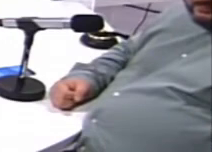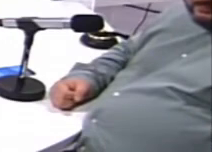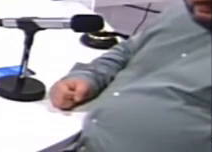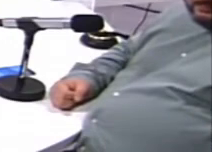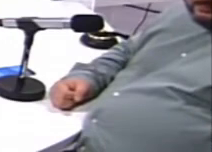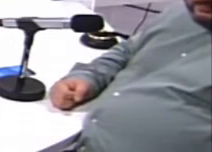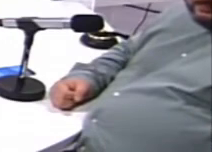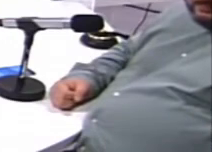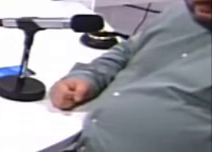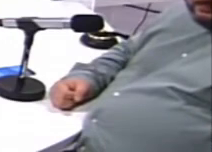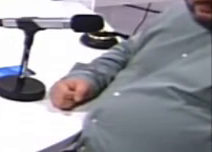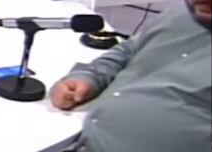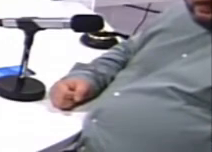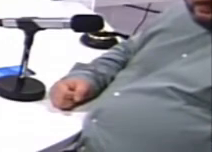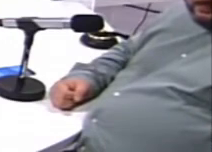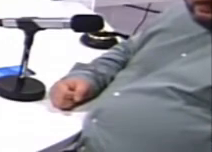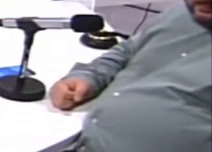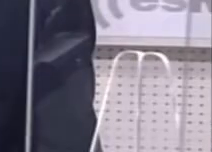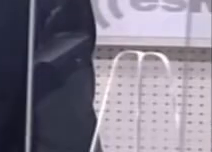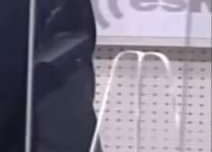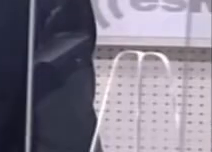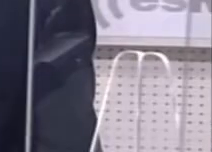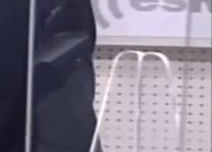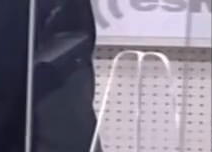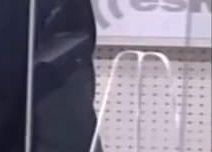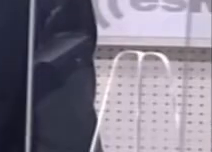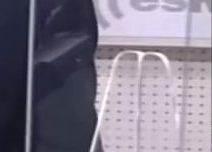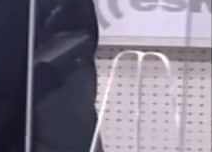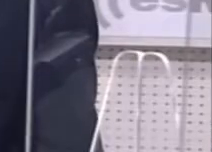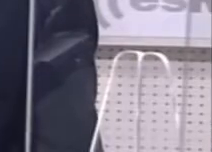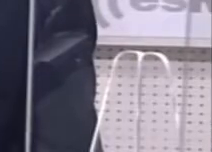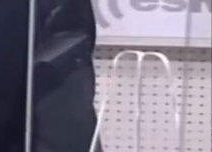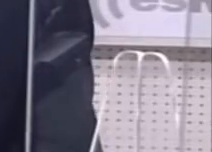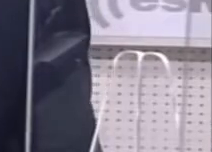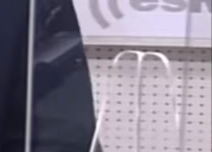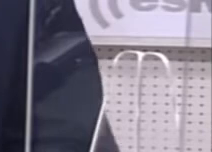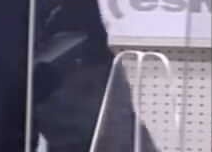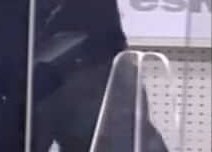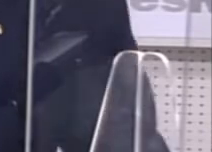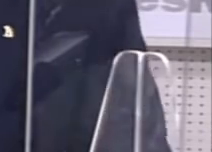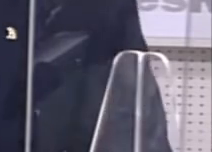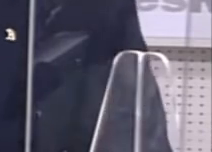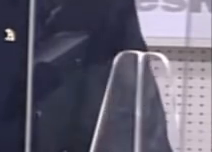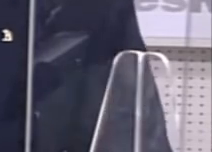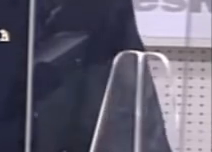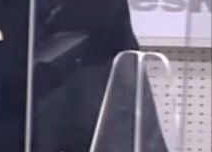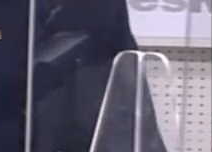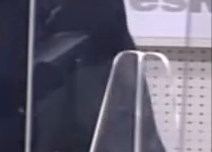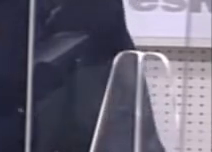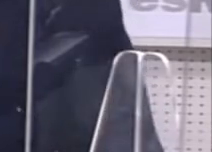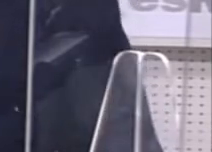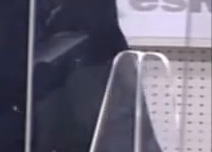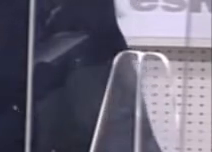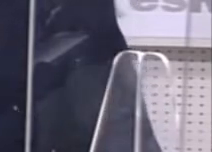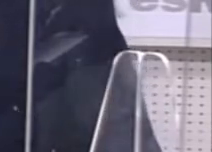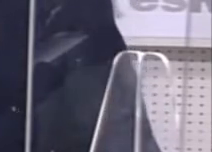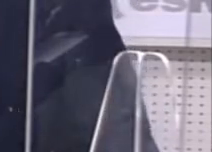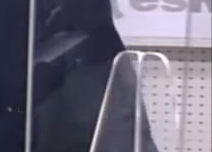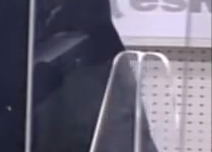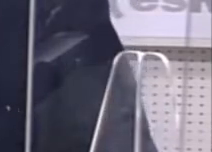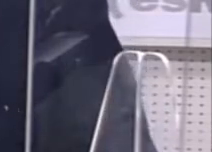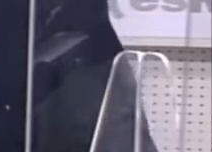mentiroso y tan destructivo deje de berna al gobierno no puede estar gobernando a mitad del día